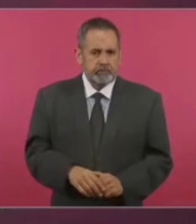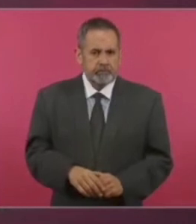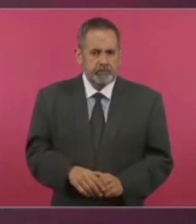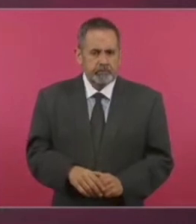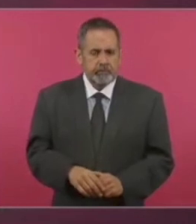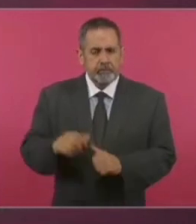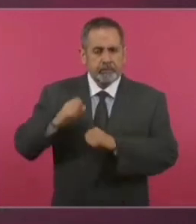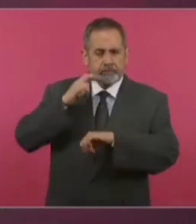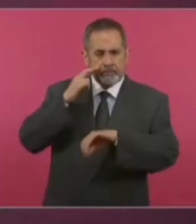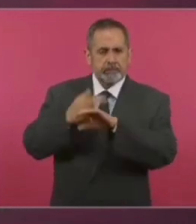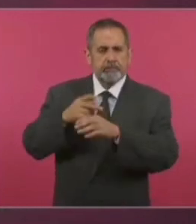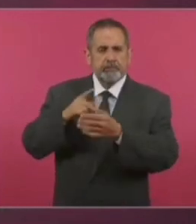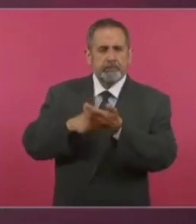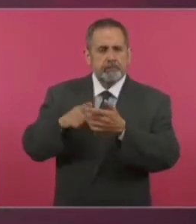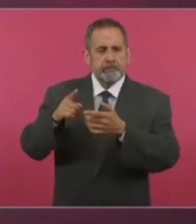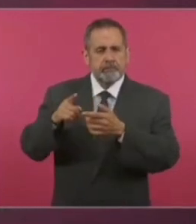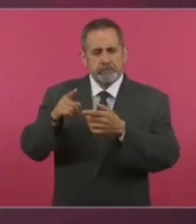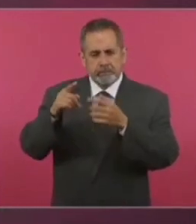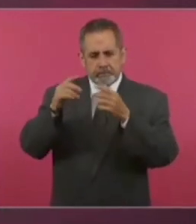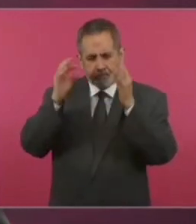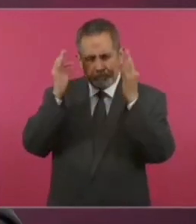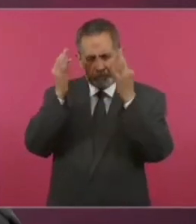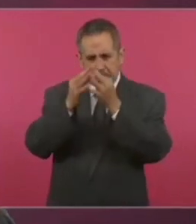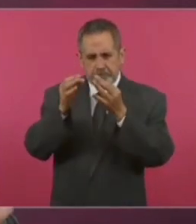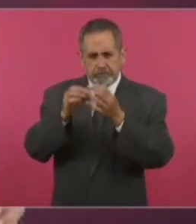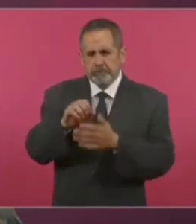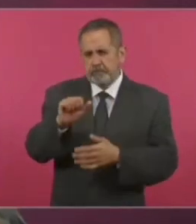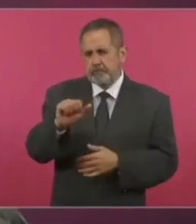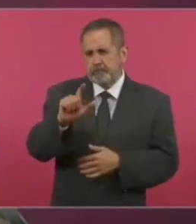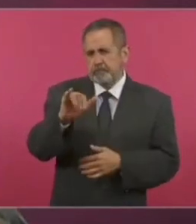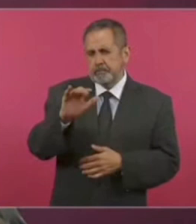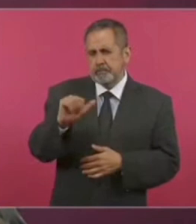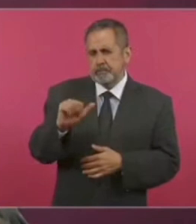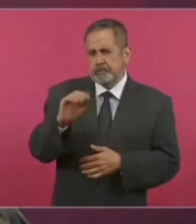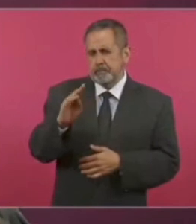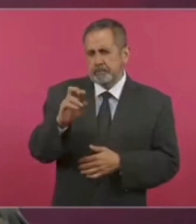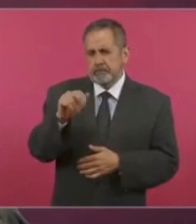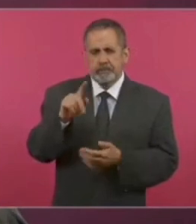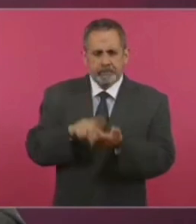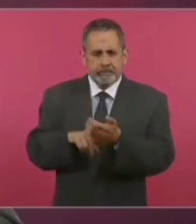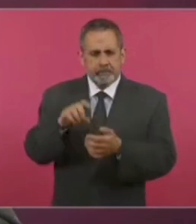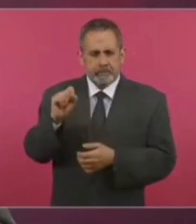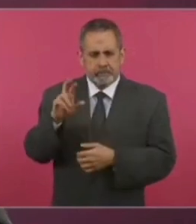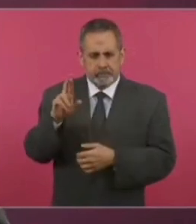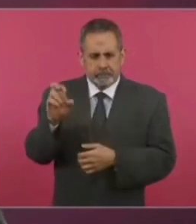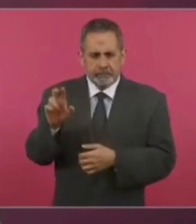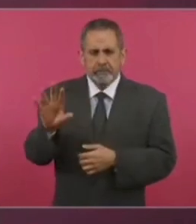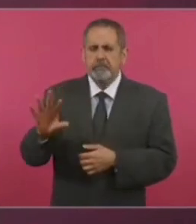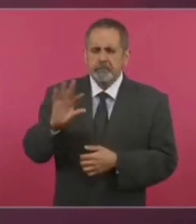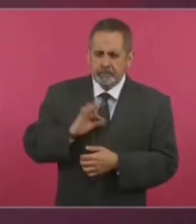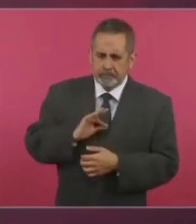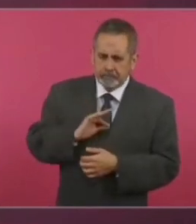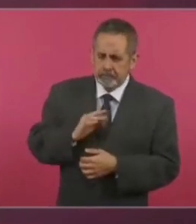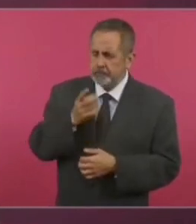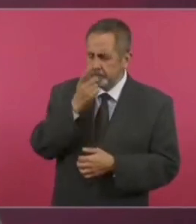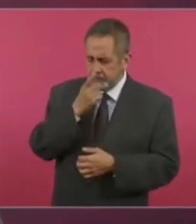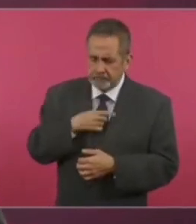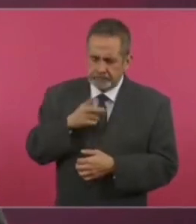la canciller, la secretaria Alicia Bárcena, de este lamentable